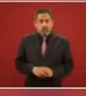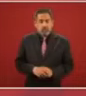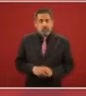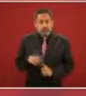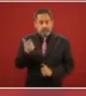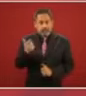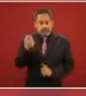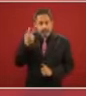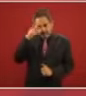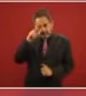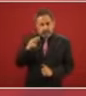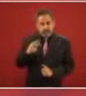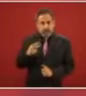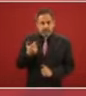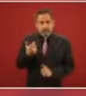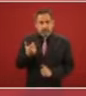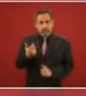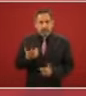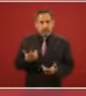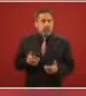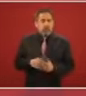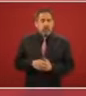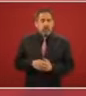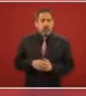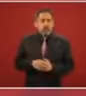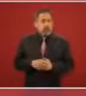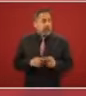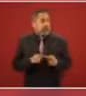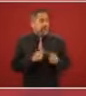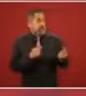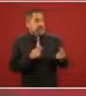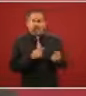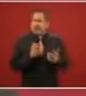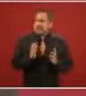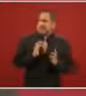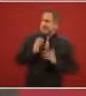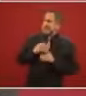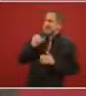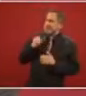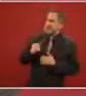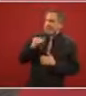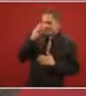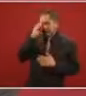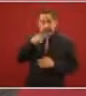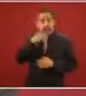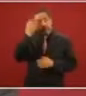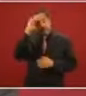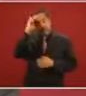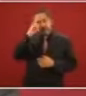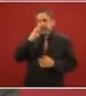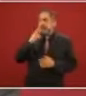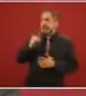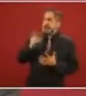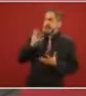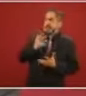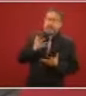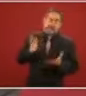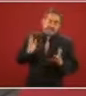Están hasta desconcertados nuestros adversarios, los expertos